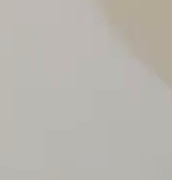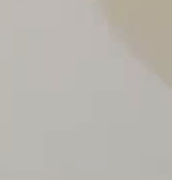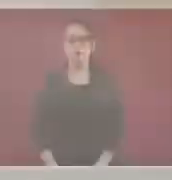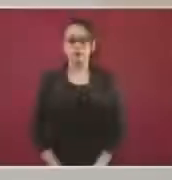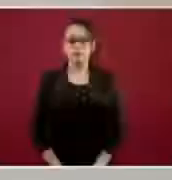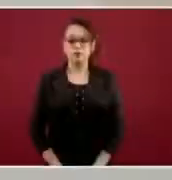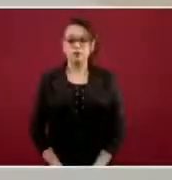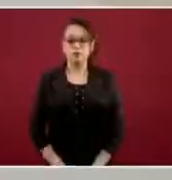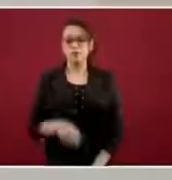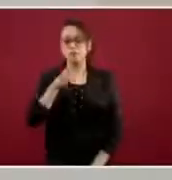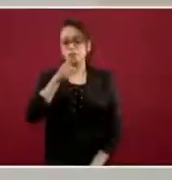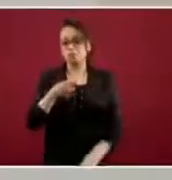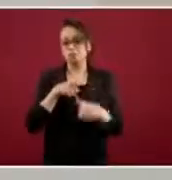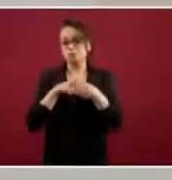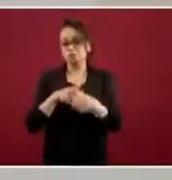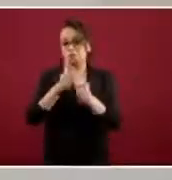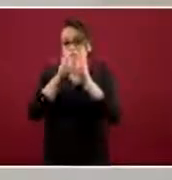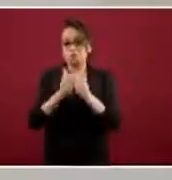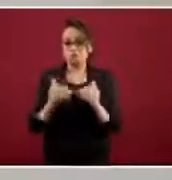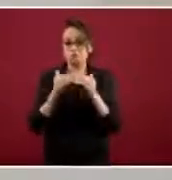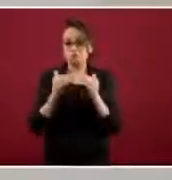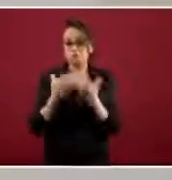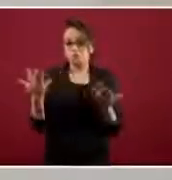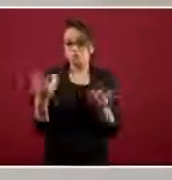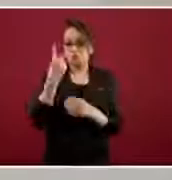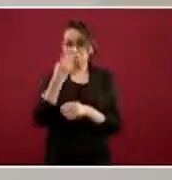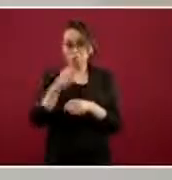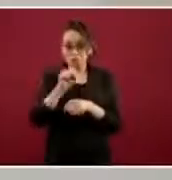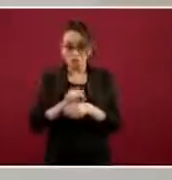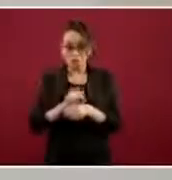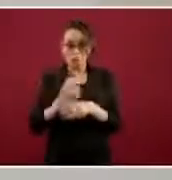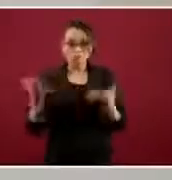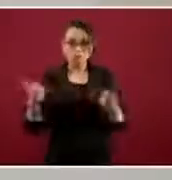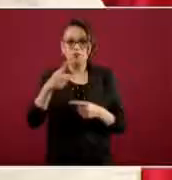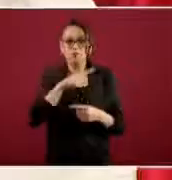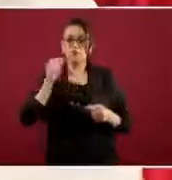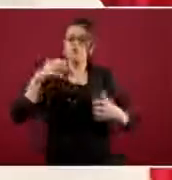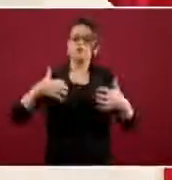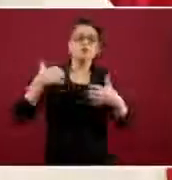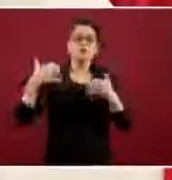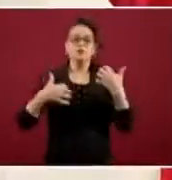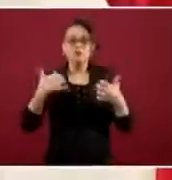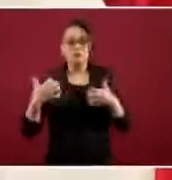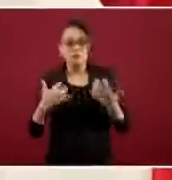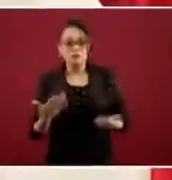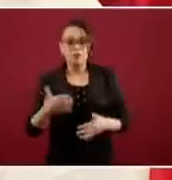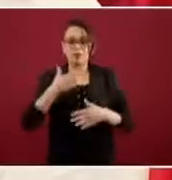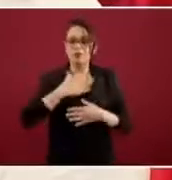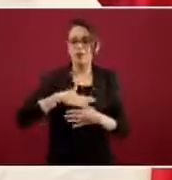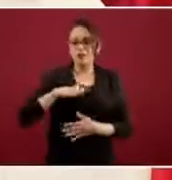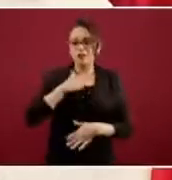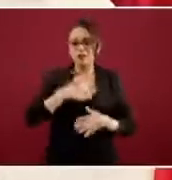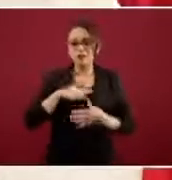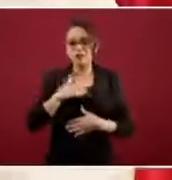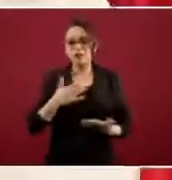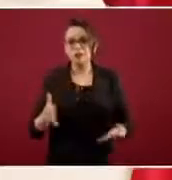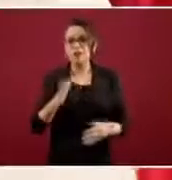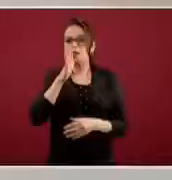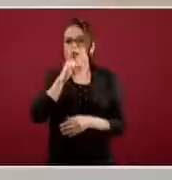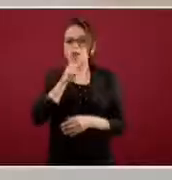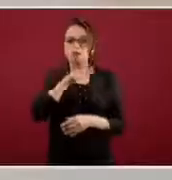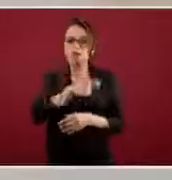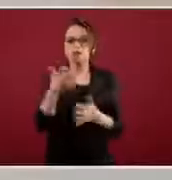está viviendo momentos de estrés. Está cansada, está cansado, no puede resolver asuntos pendientes del trabajo, tiene que